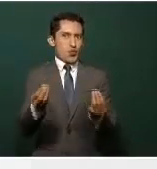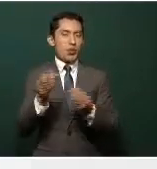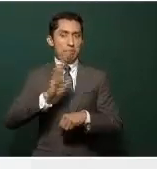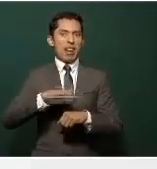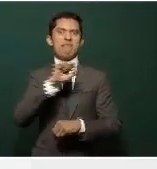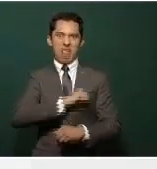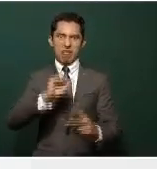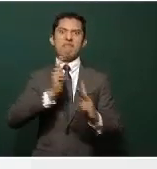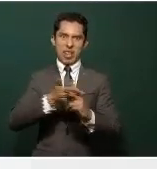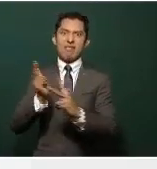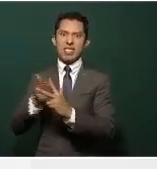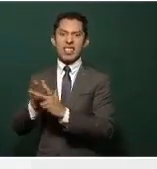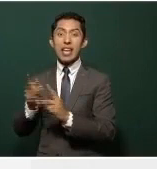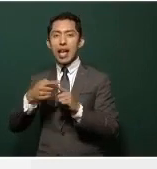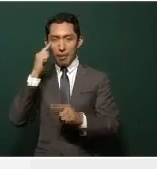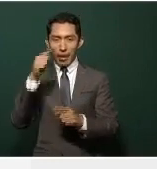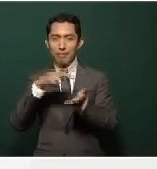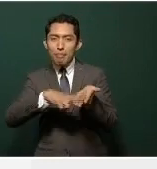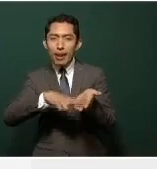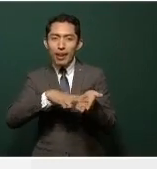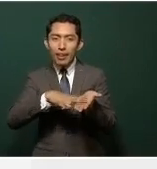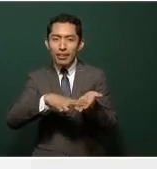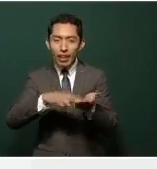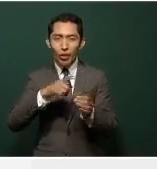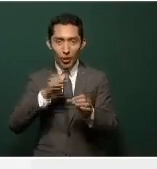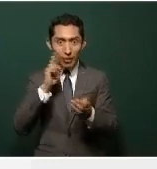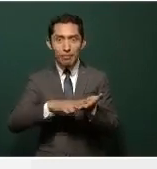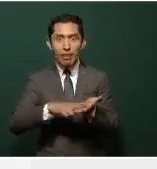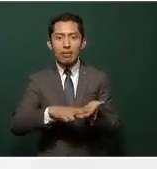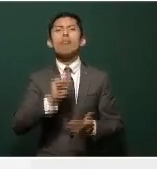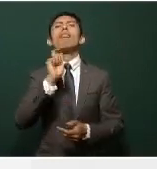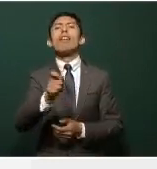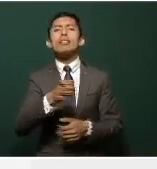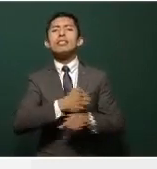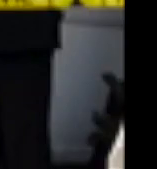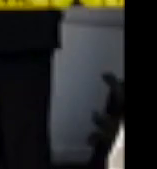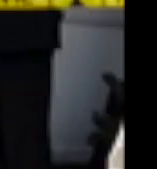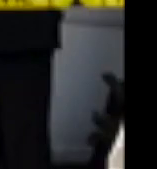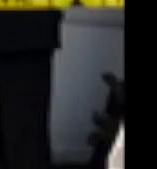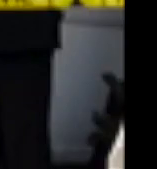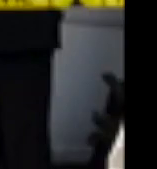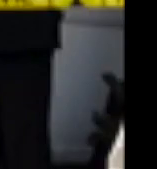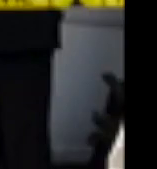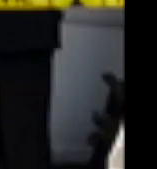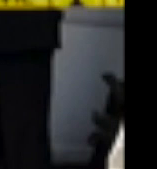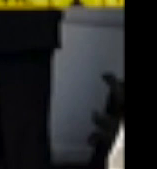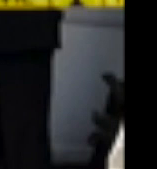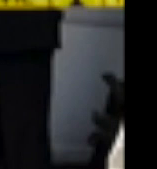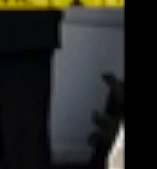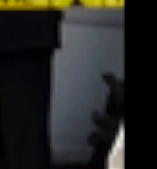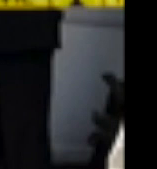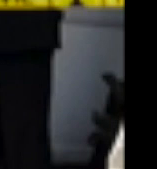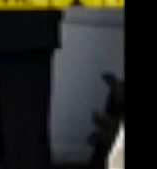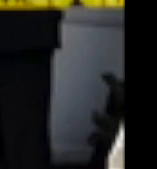ellos nuevamente ese lunar verde que ven es del estado de Hidalgo. Entre los delitos que han